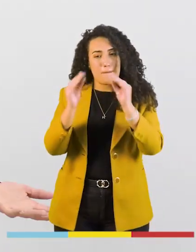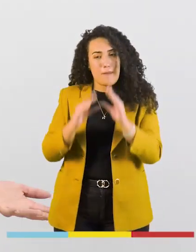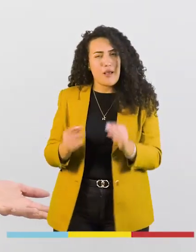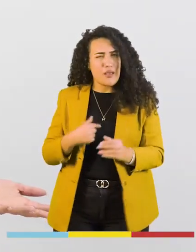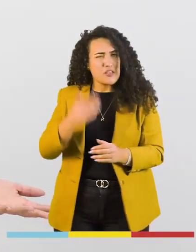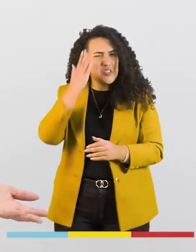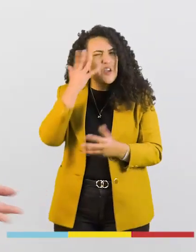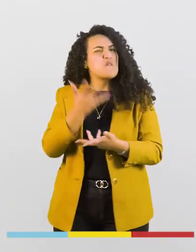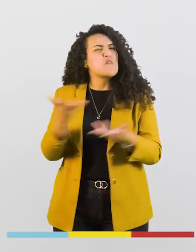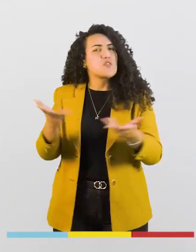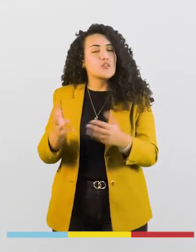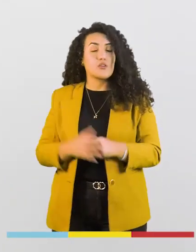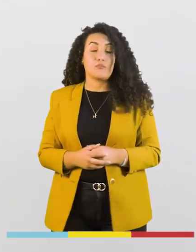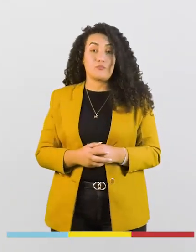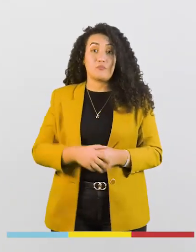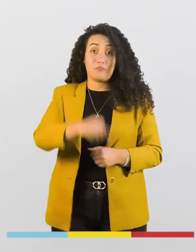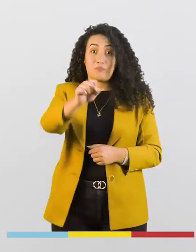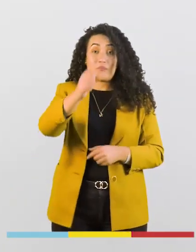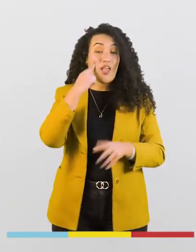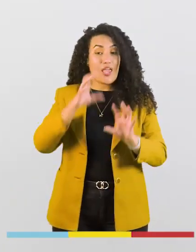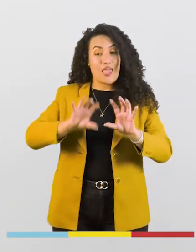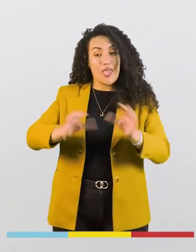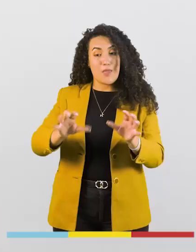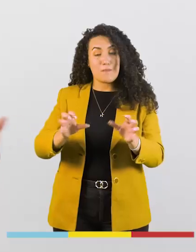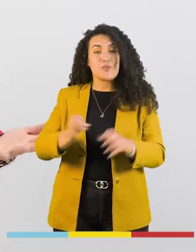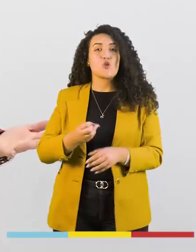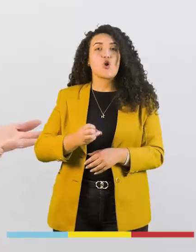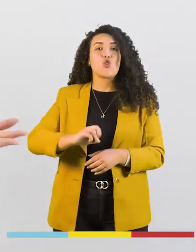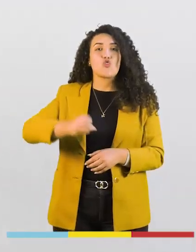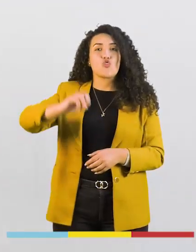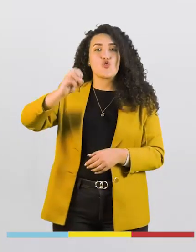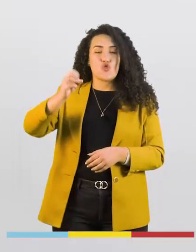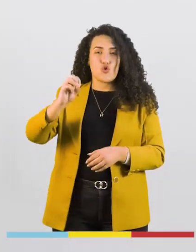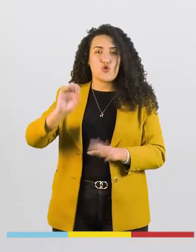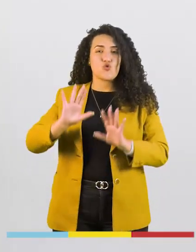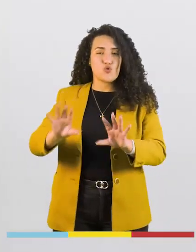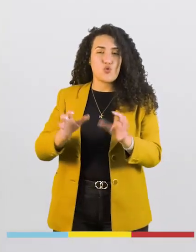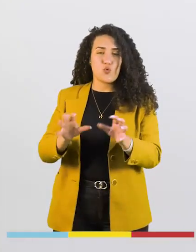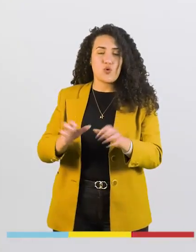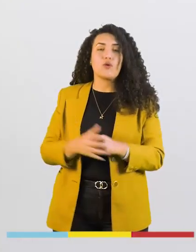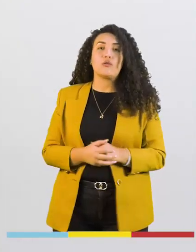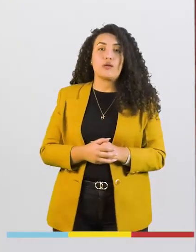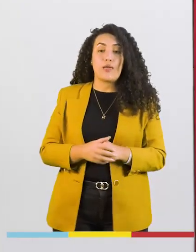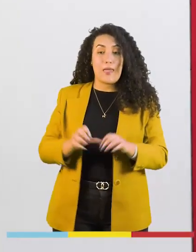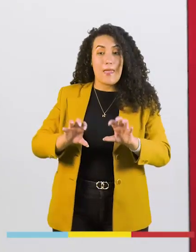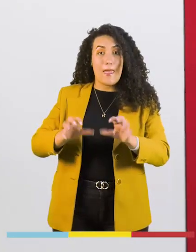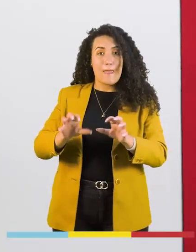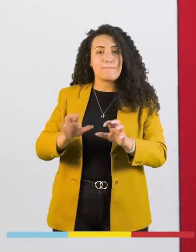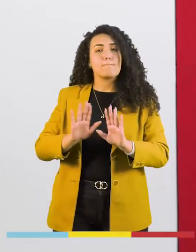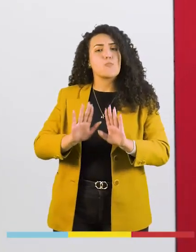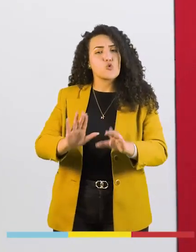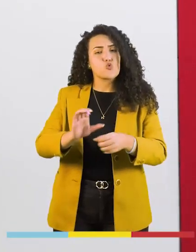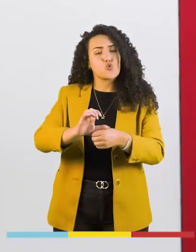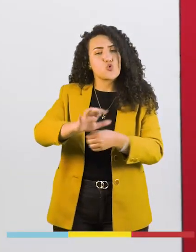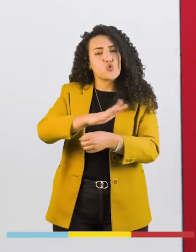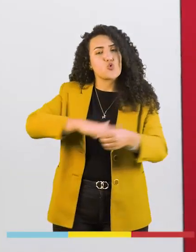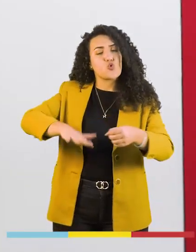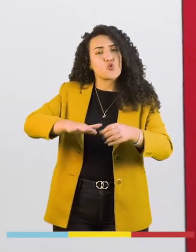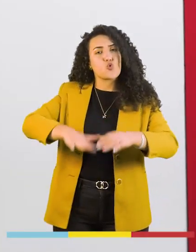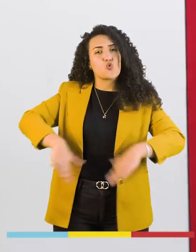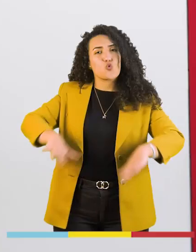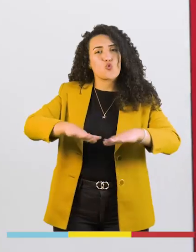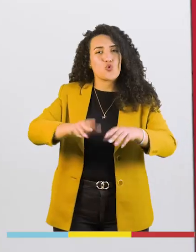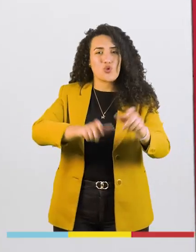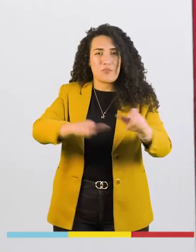en esta época navideña. ¿Saben a qué lugar me refiero? Pues me refiero a la emisora El Dorado Radio, la emisora de los cundinamarqueses.